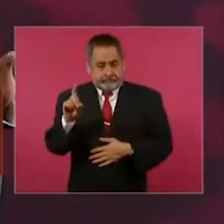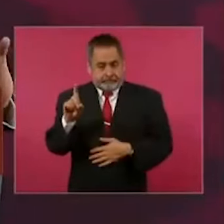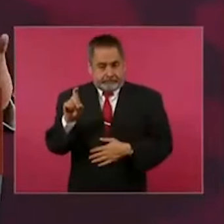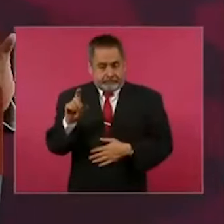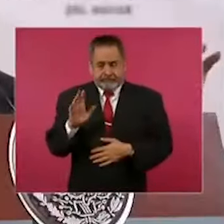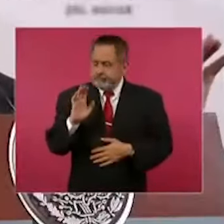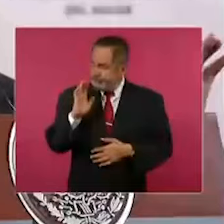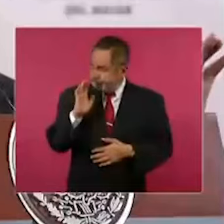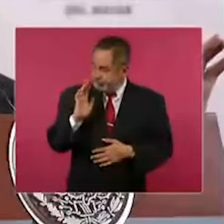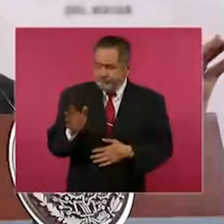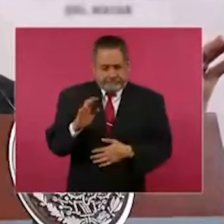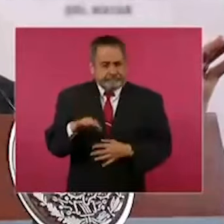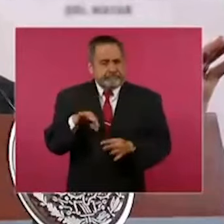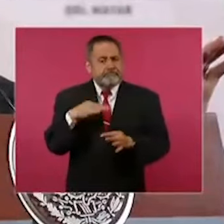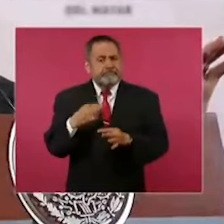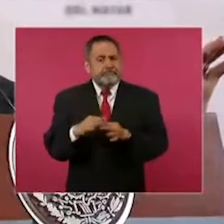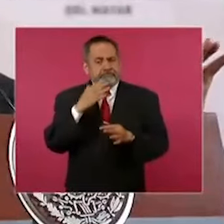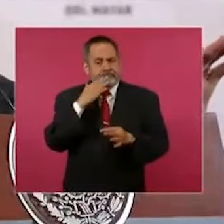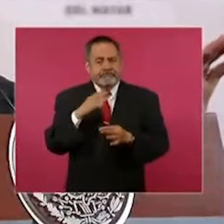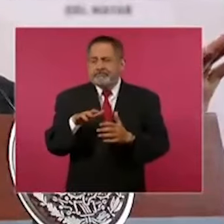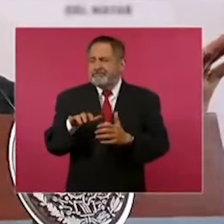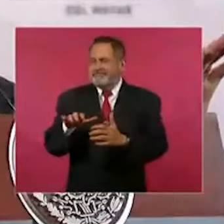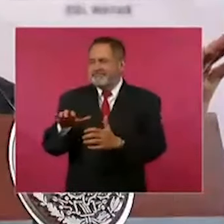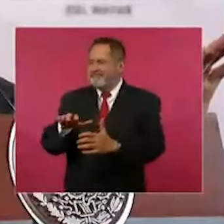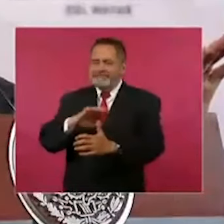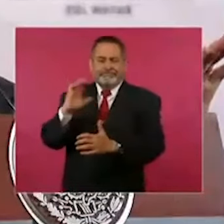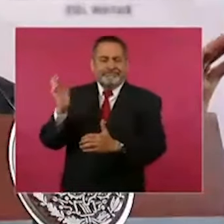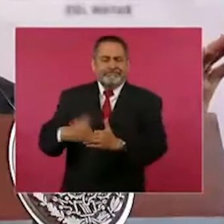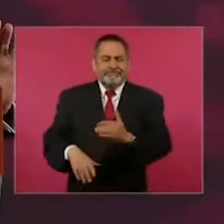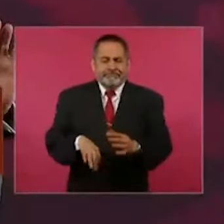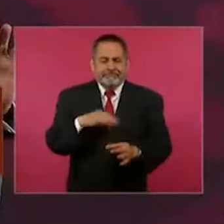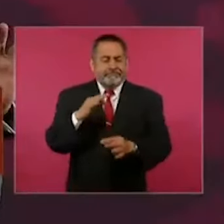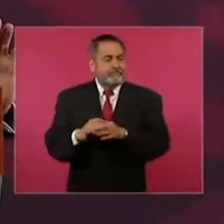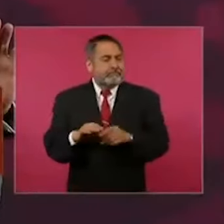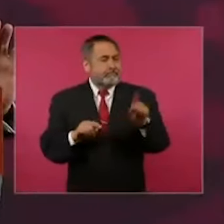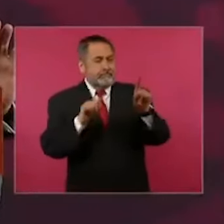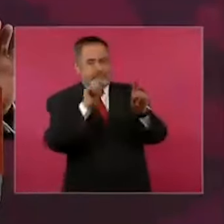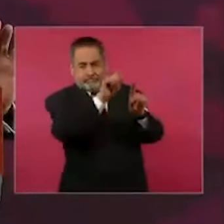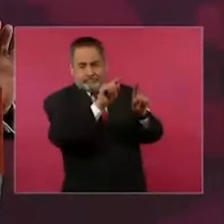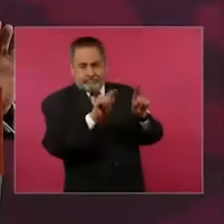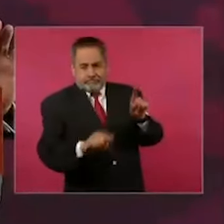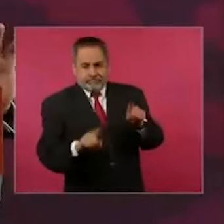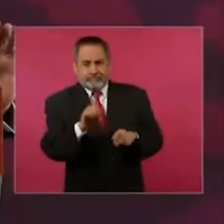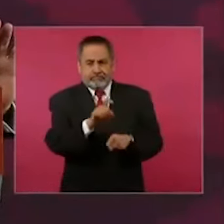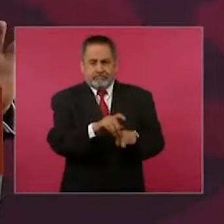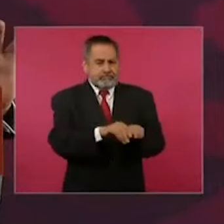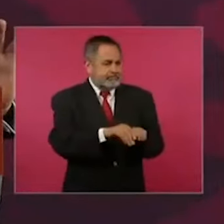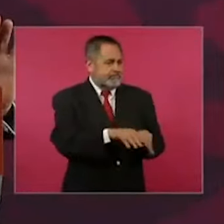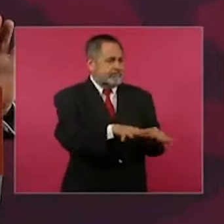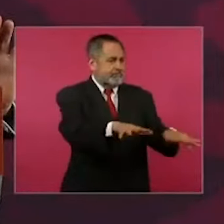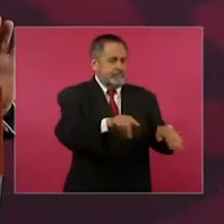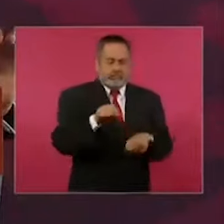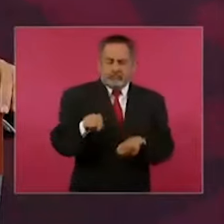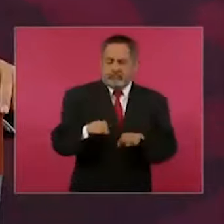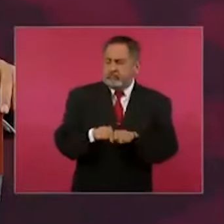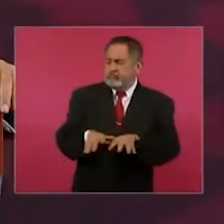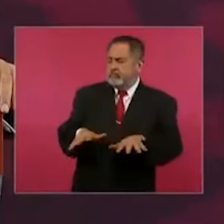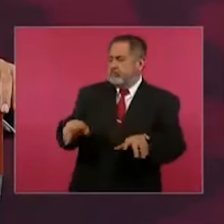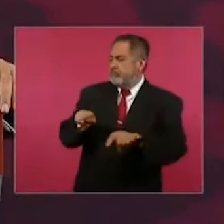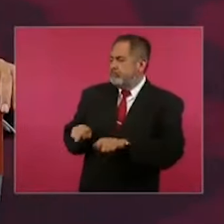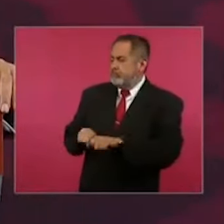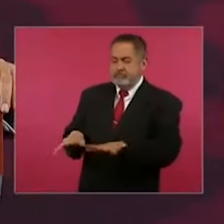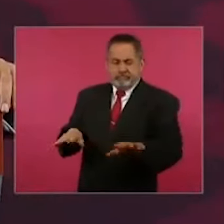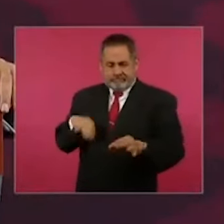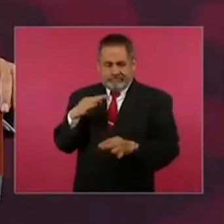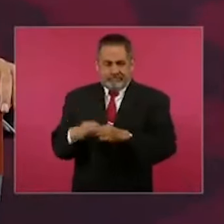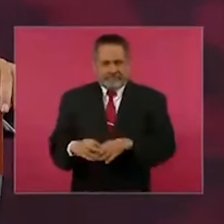reformas constitucionales que durante esta administración no se pudieron concretar por una oposición de pan pri PRD